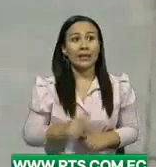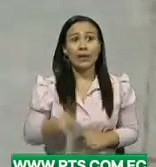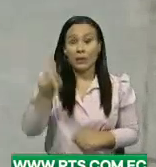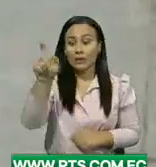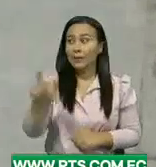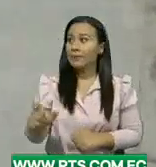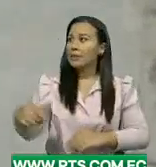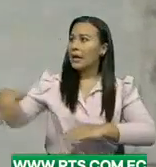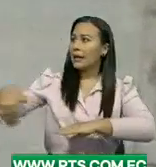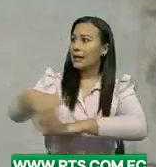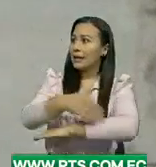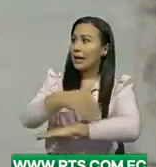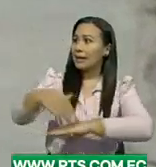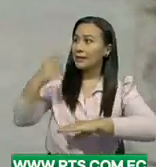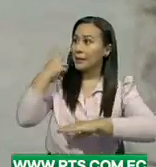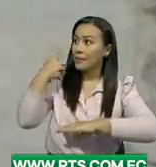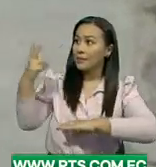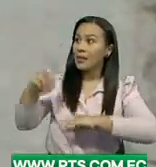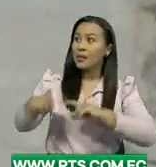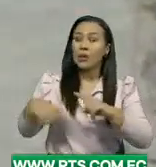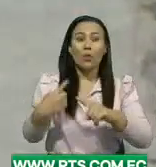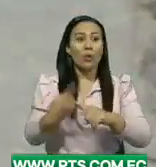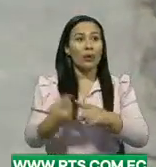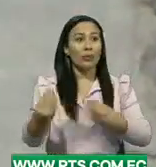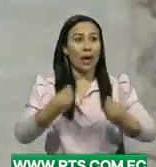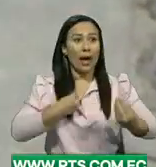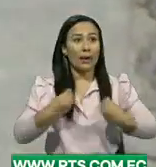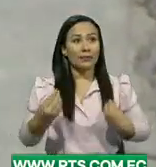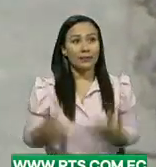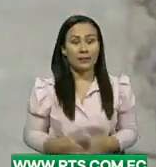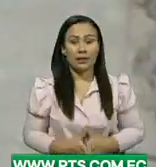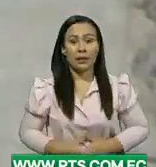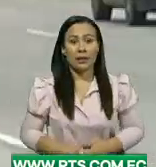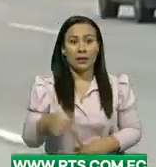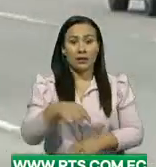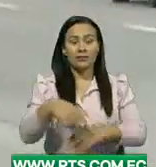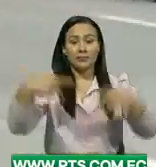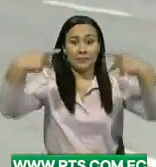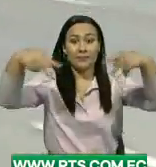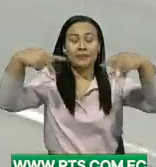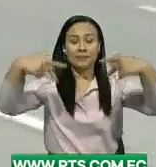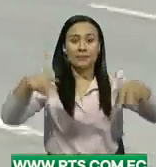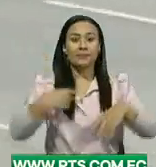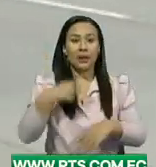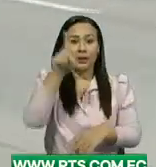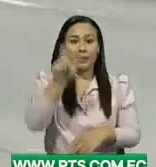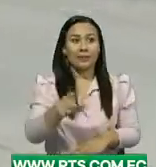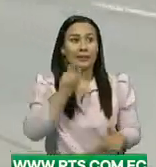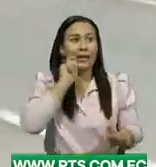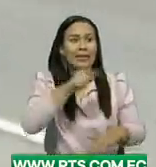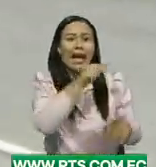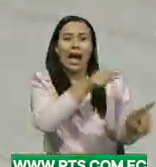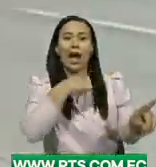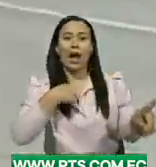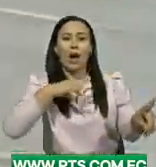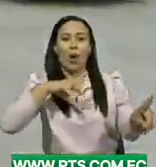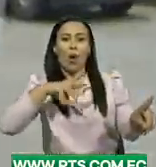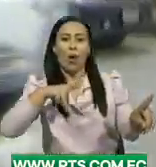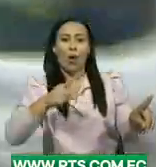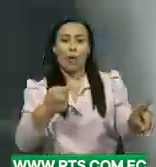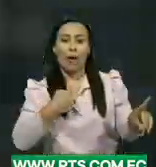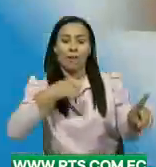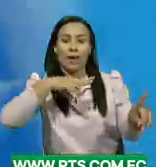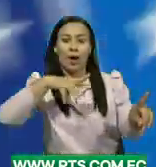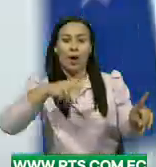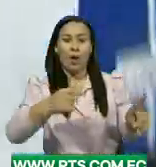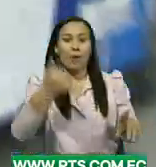ya por la avenida Francisco de Orellana cuando a la altura de la Ciudadela La Alborada, alguien gritó que le habían sustraído el teléfono celular desde